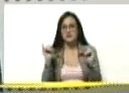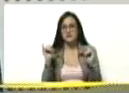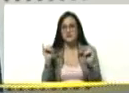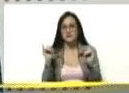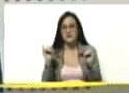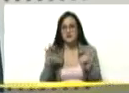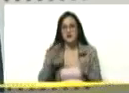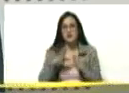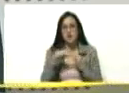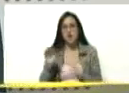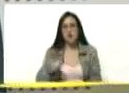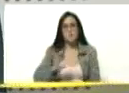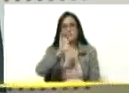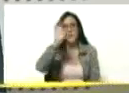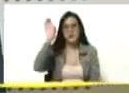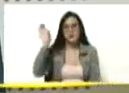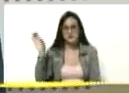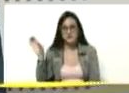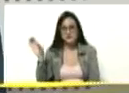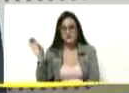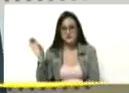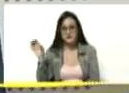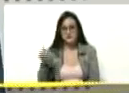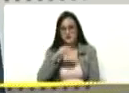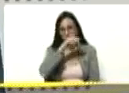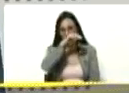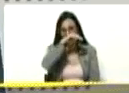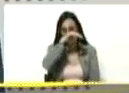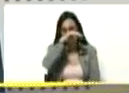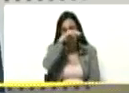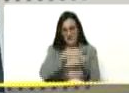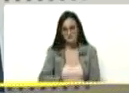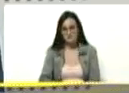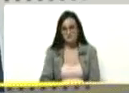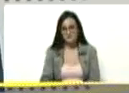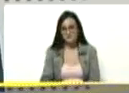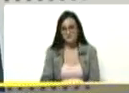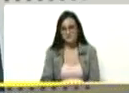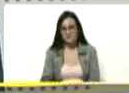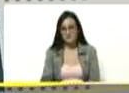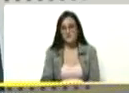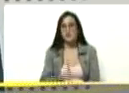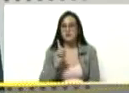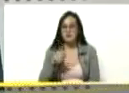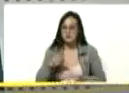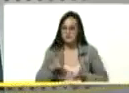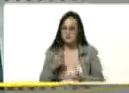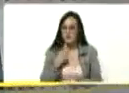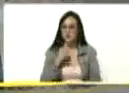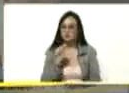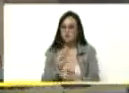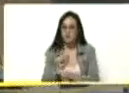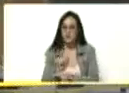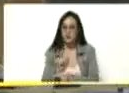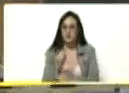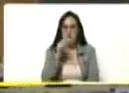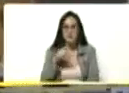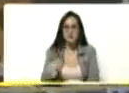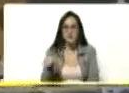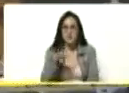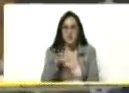nuestros países. I want to speak to the Cuban citizens, if you allow me. Y si me permiten, por favor, quiero dirigirme también al pueblo,